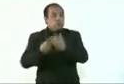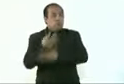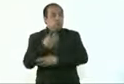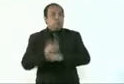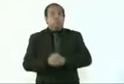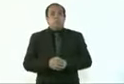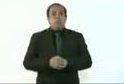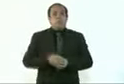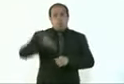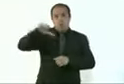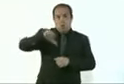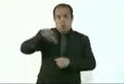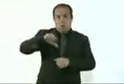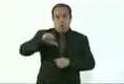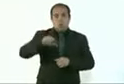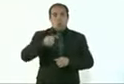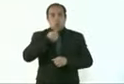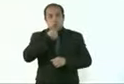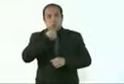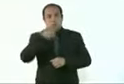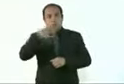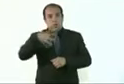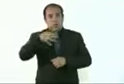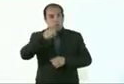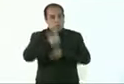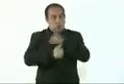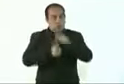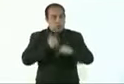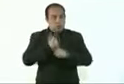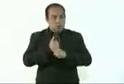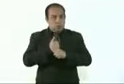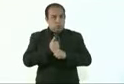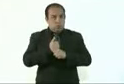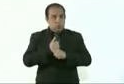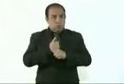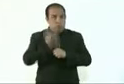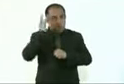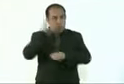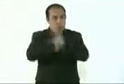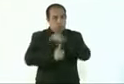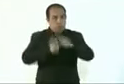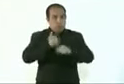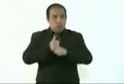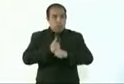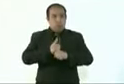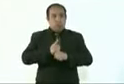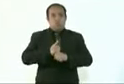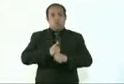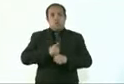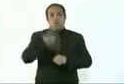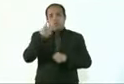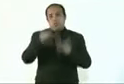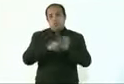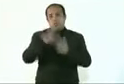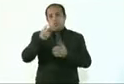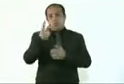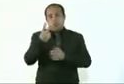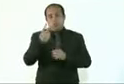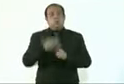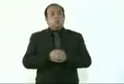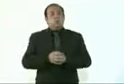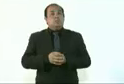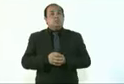a partir de hoy ya los niños de 14 años que cumplan años en este año ya se pueden ir a